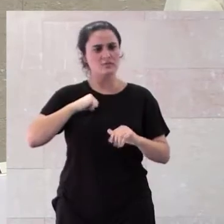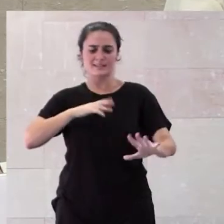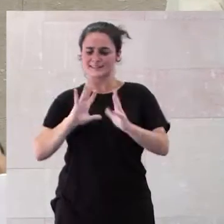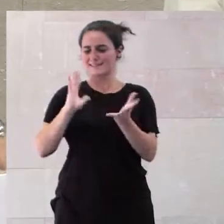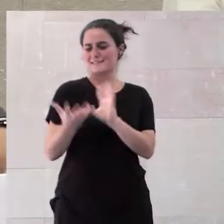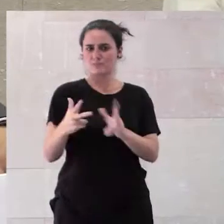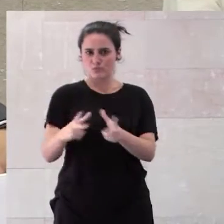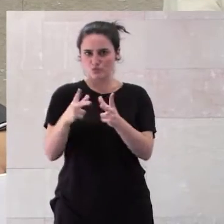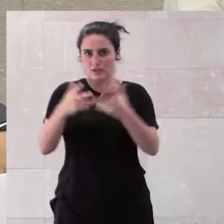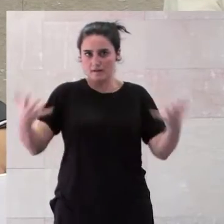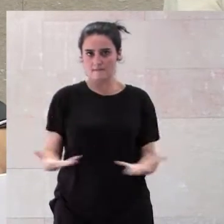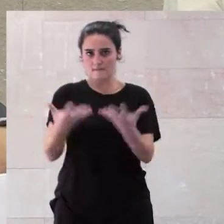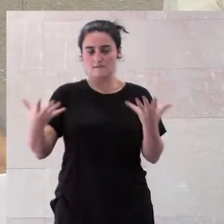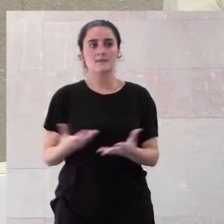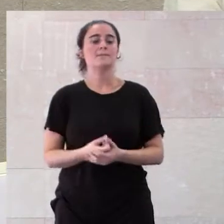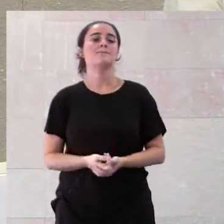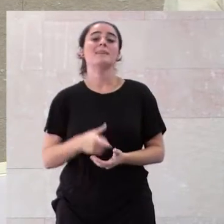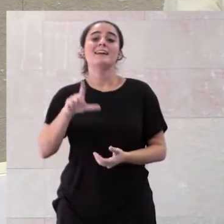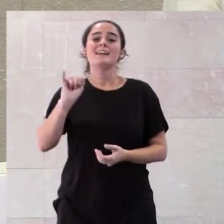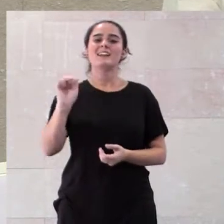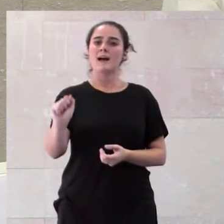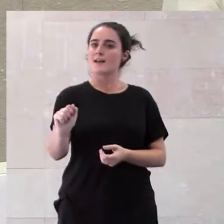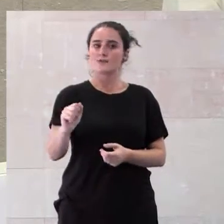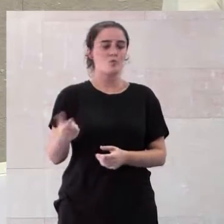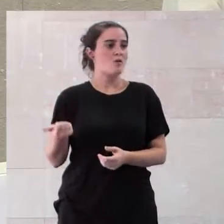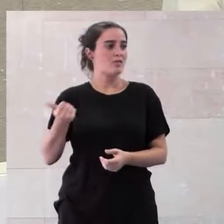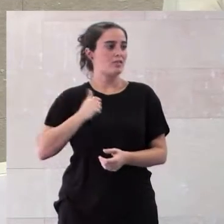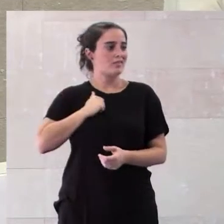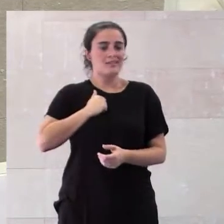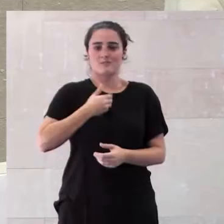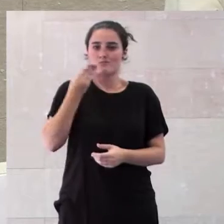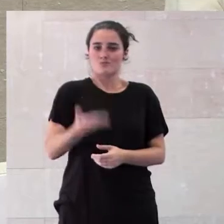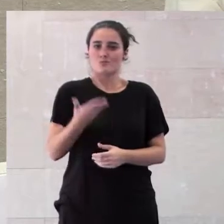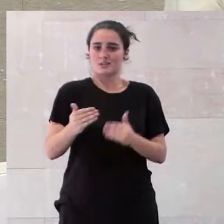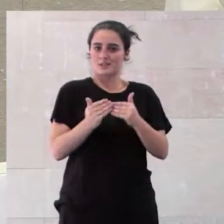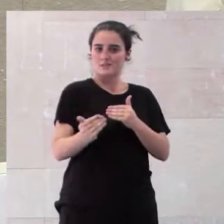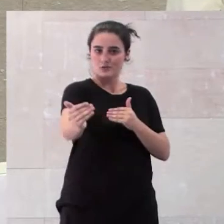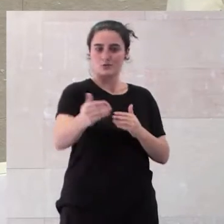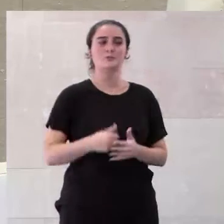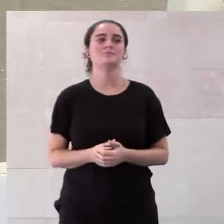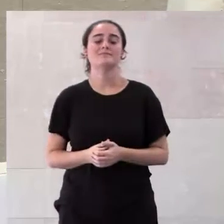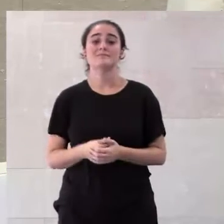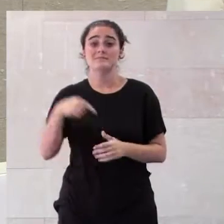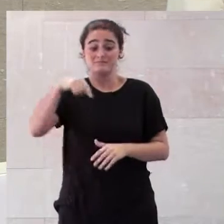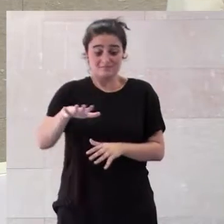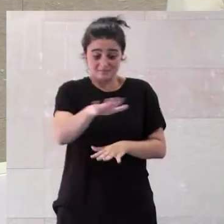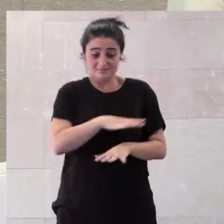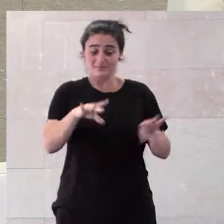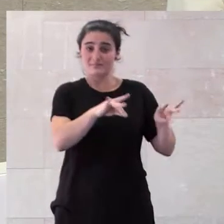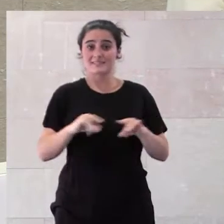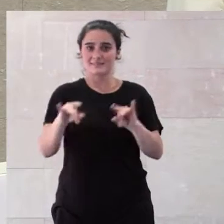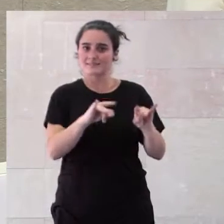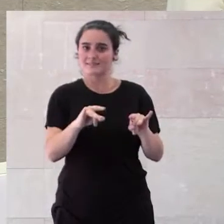social. Laia Eskolak aukera para gabe bat zabaltzen digu etorkizunerako. Gure lurralde historikoko